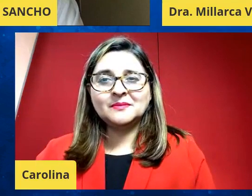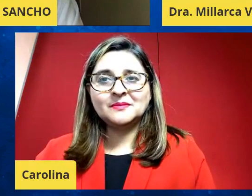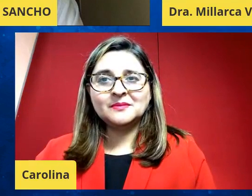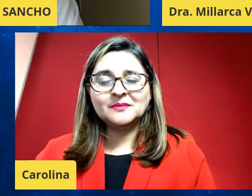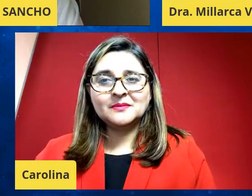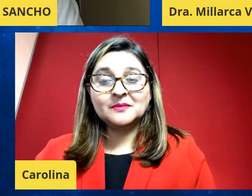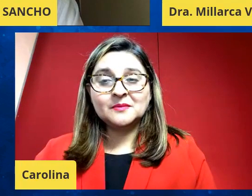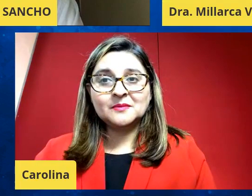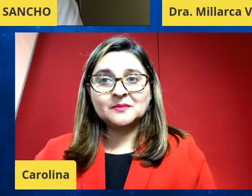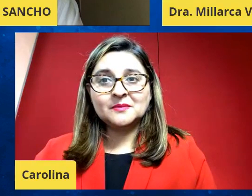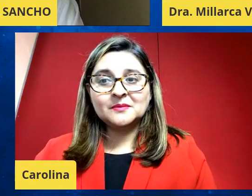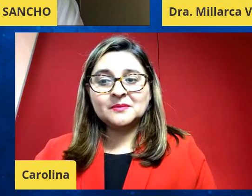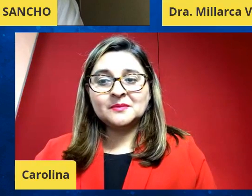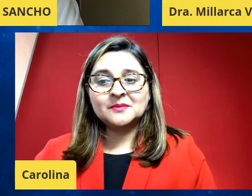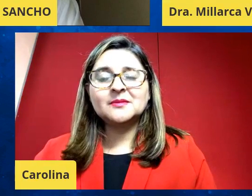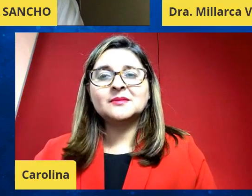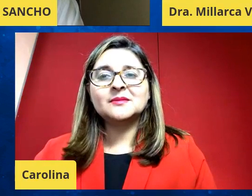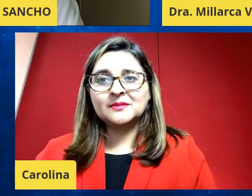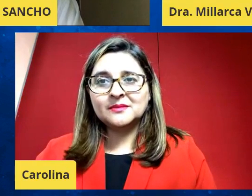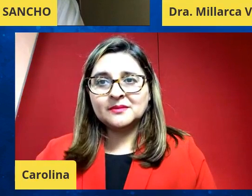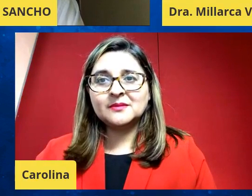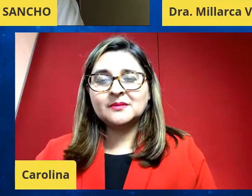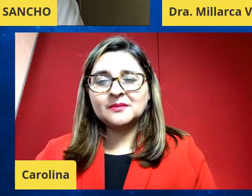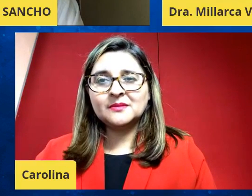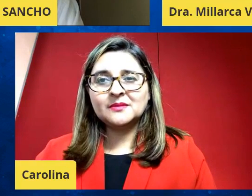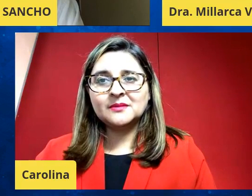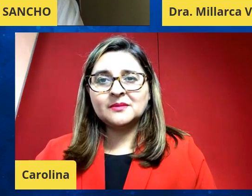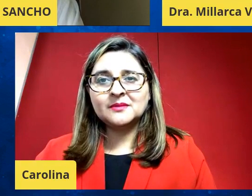fueron los trilobites.